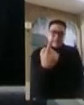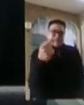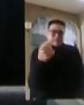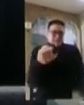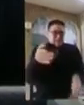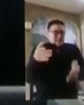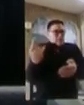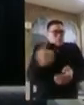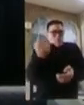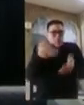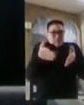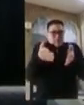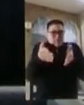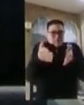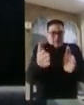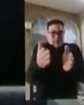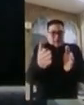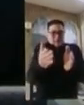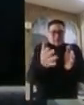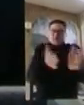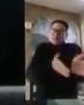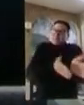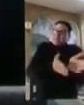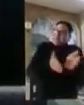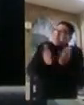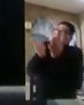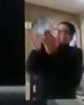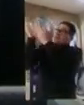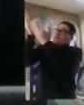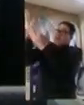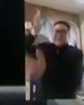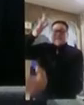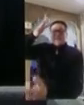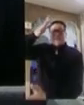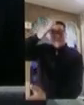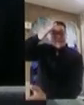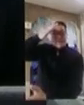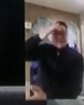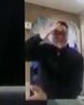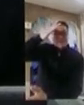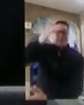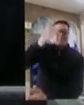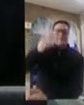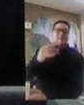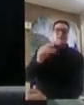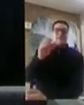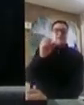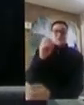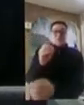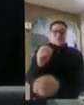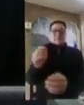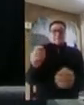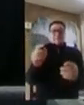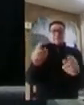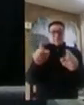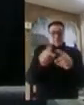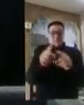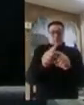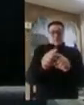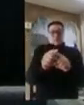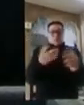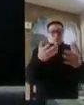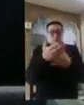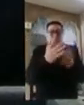camino que lleva al Padre. Entonces también a través de Cristo nos diseñó y nos dio